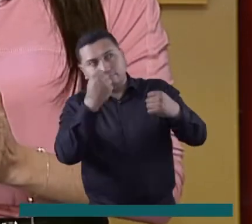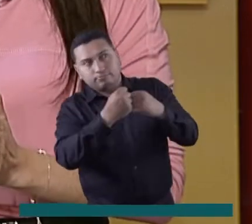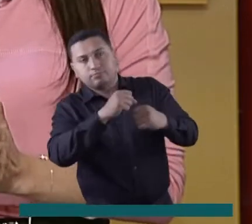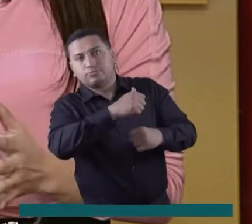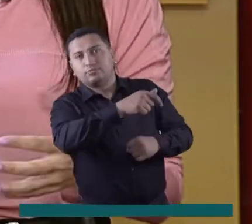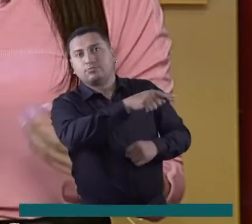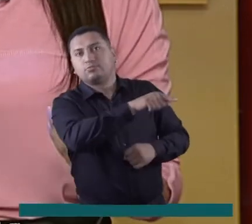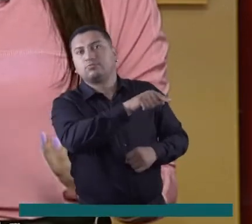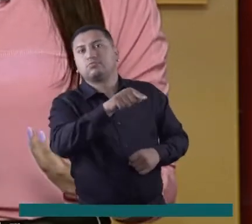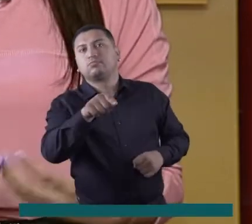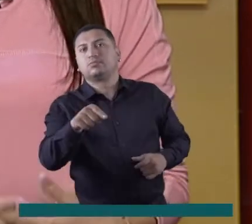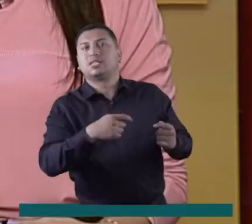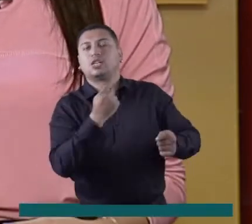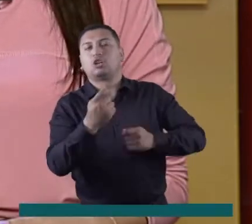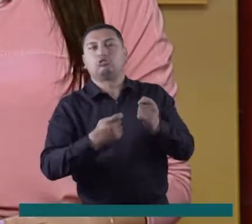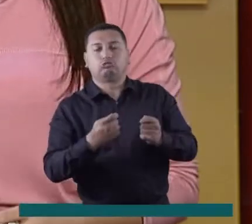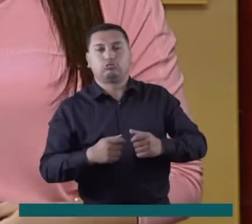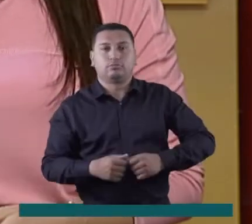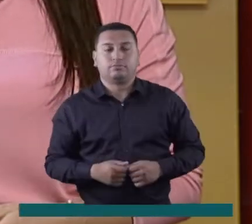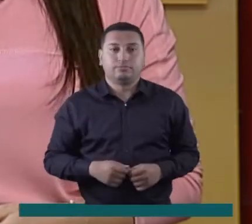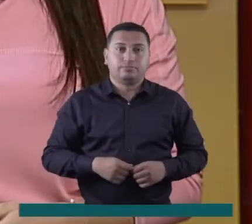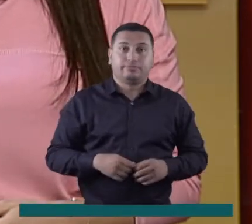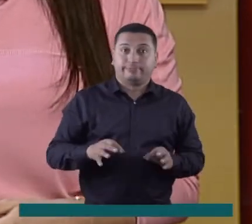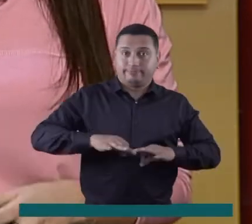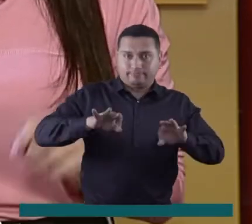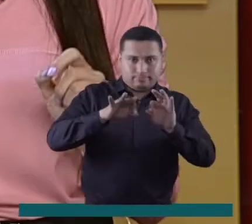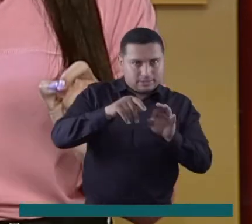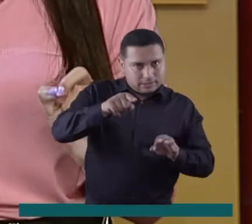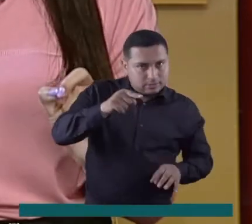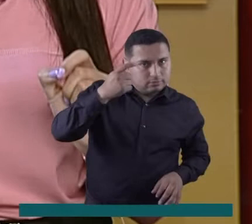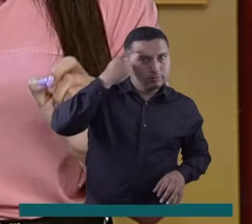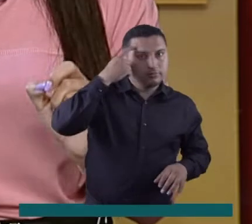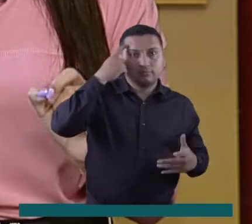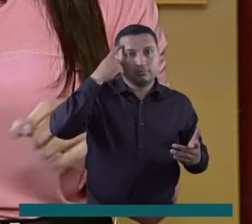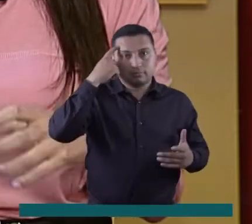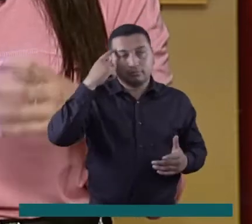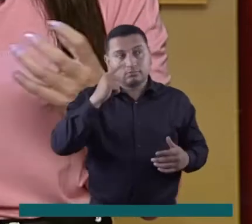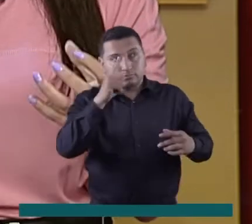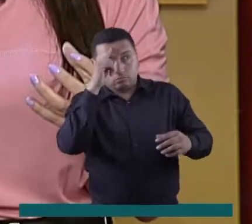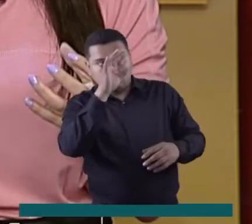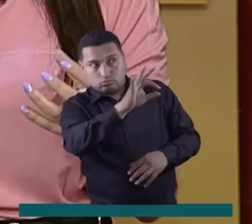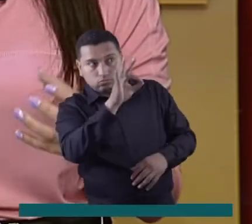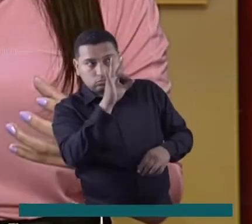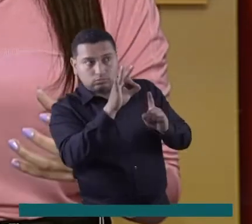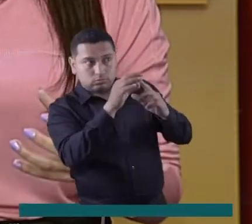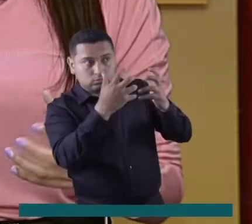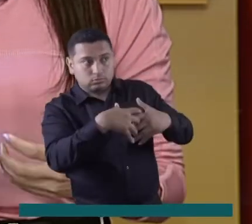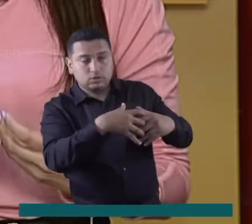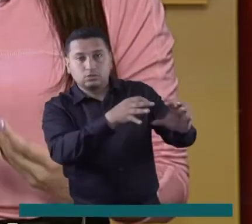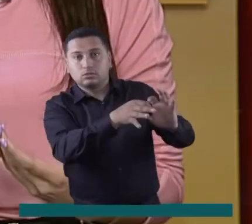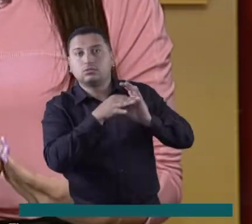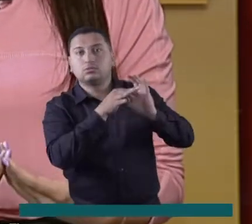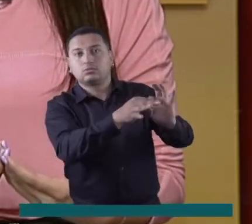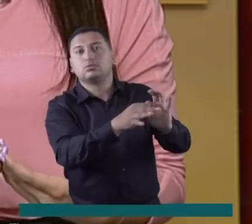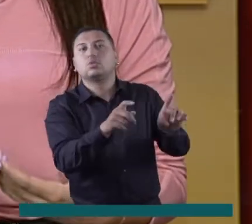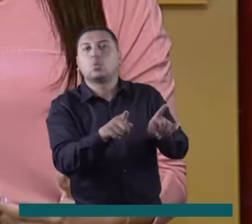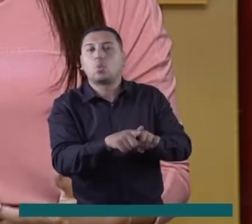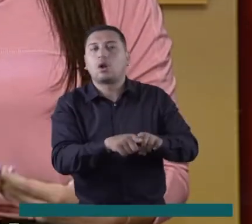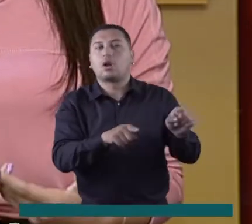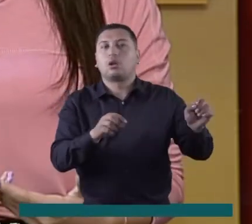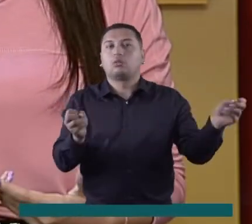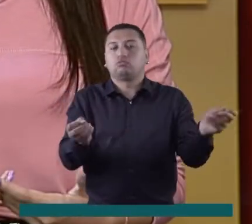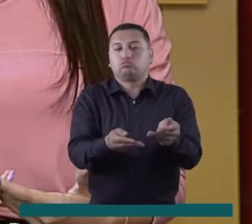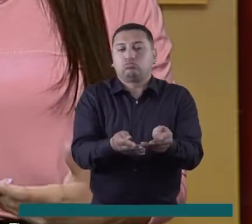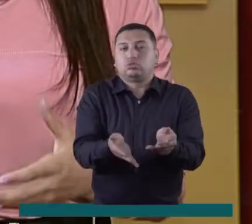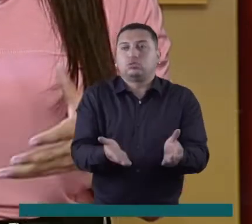alianzas estratégicas con otros emprendimientos. Es importante que a la hora de escoger vincularte con otra empresa, sea del mismo sector,